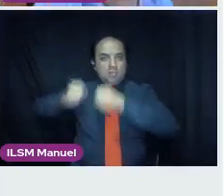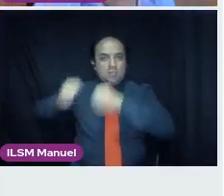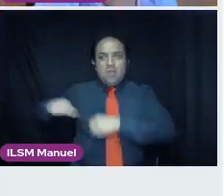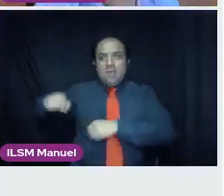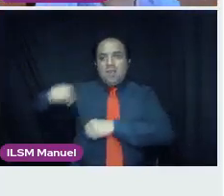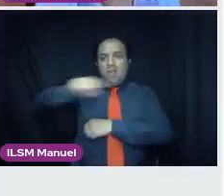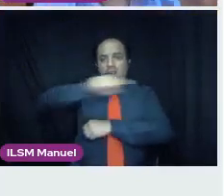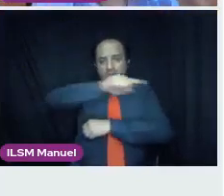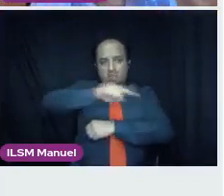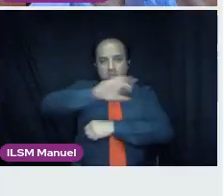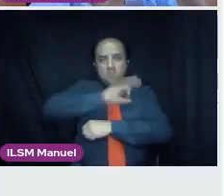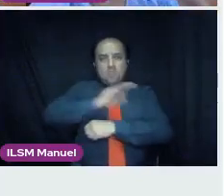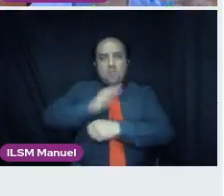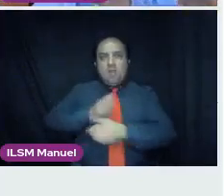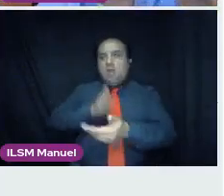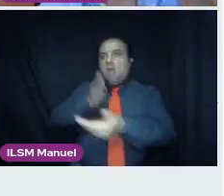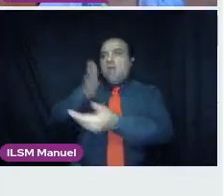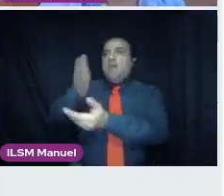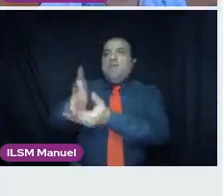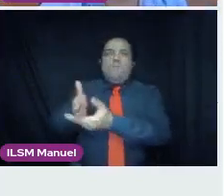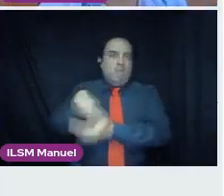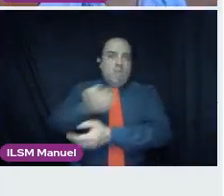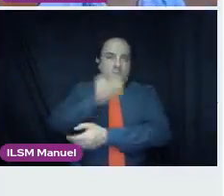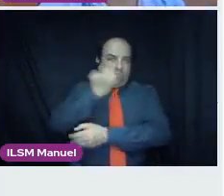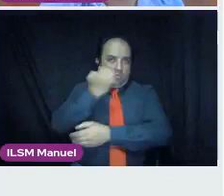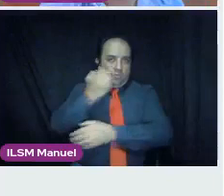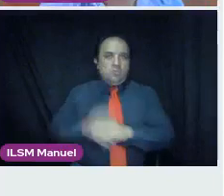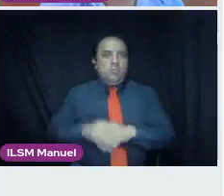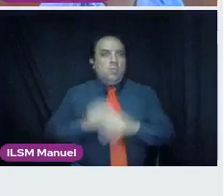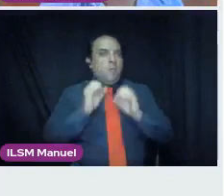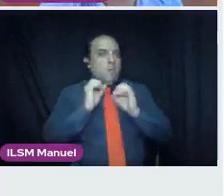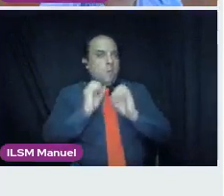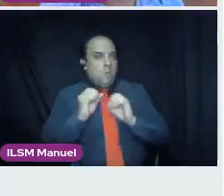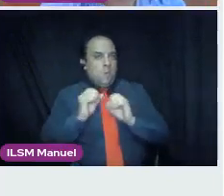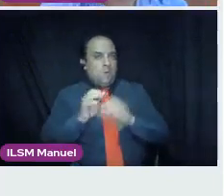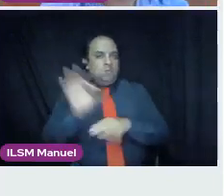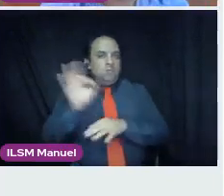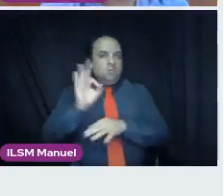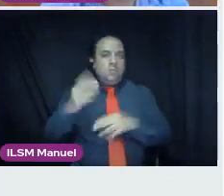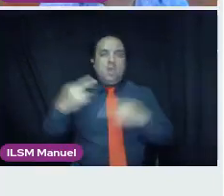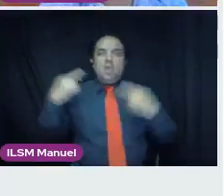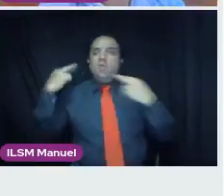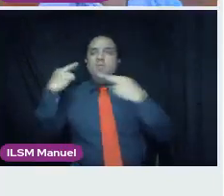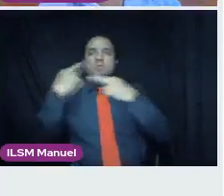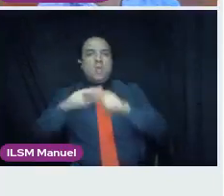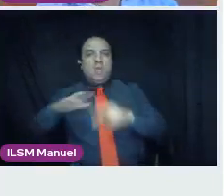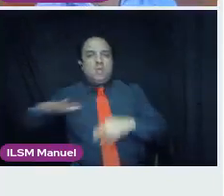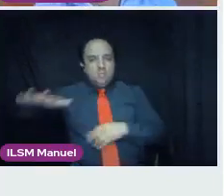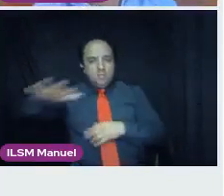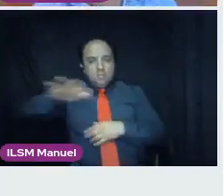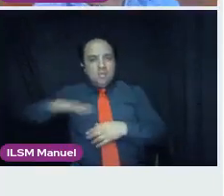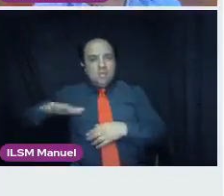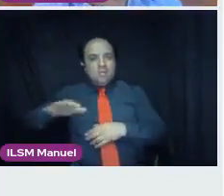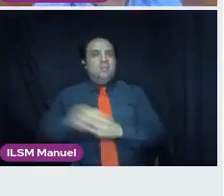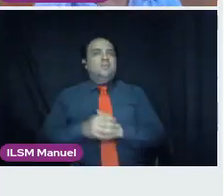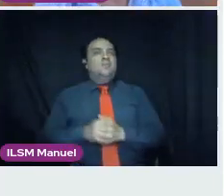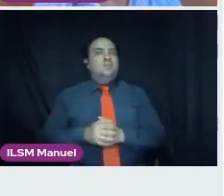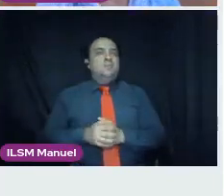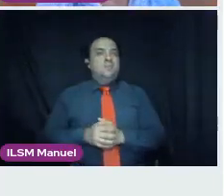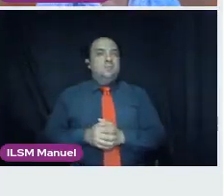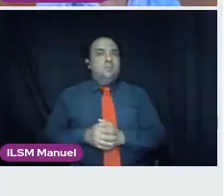transitar, ¿no?, hacia la escuela. O que los profesores puedan generar un espacio